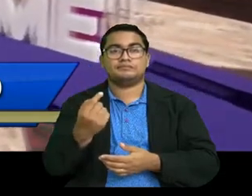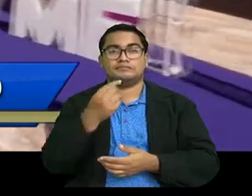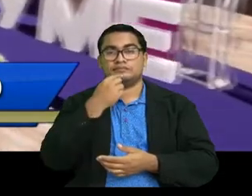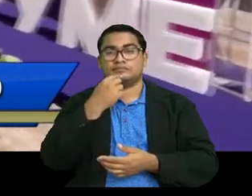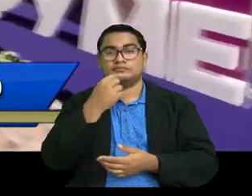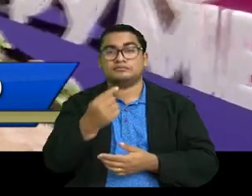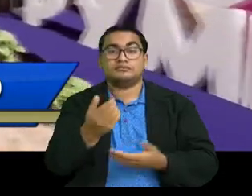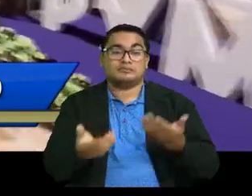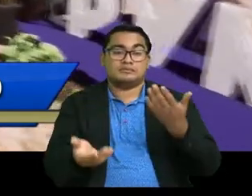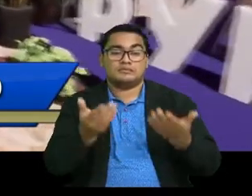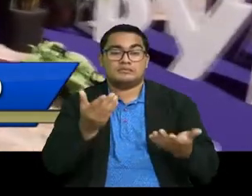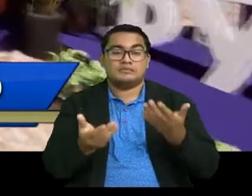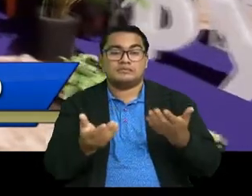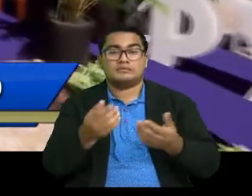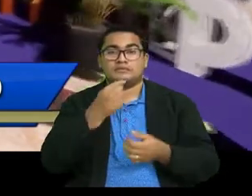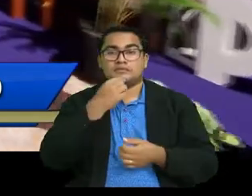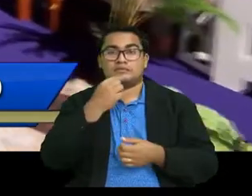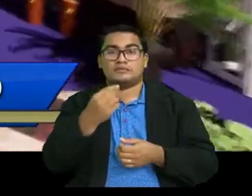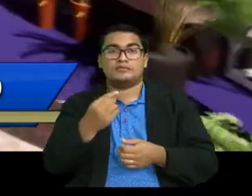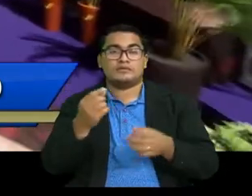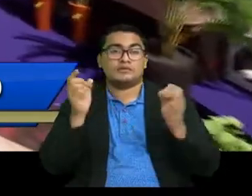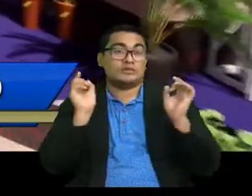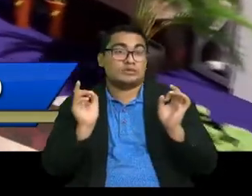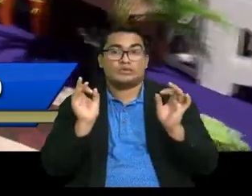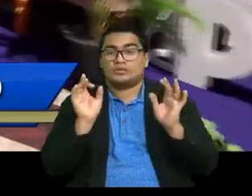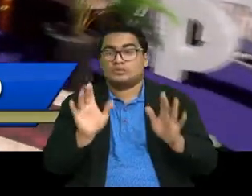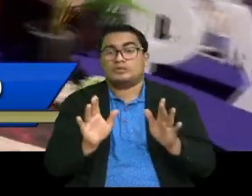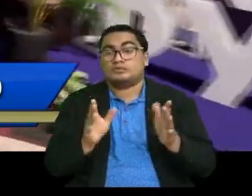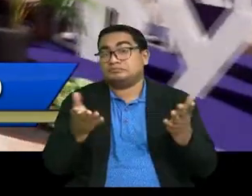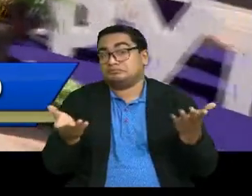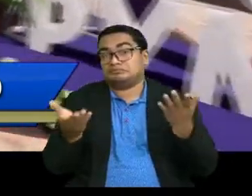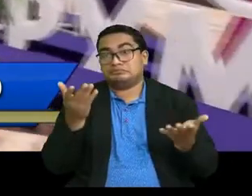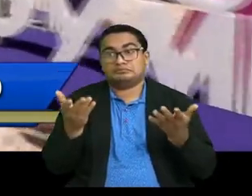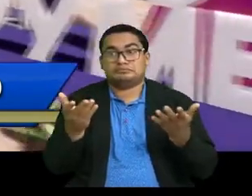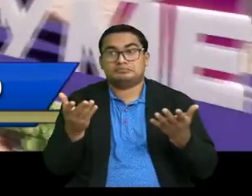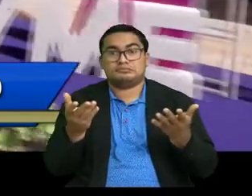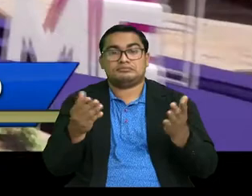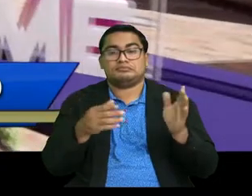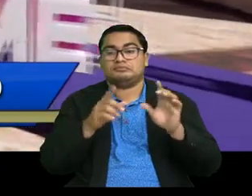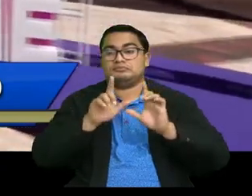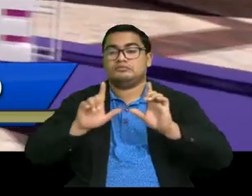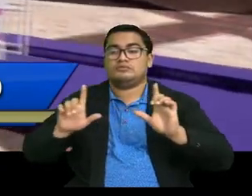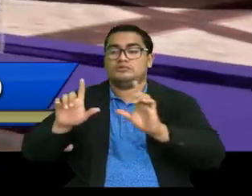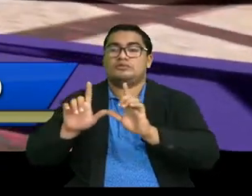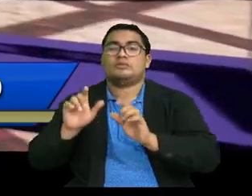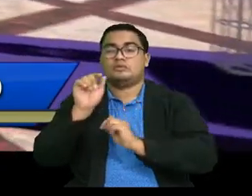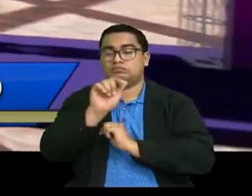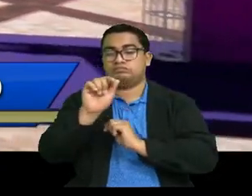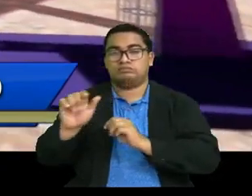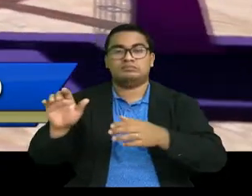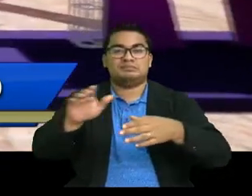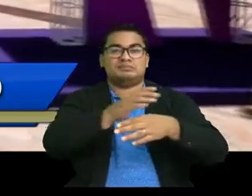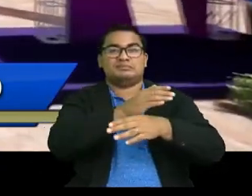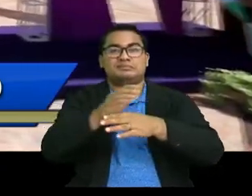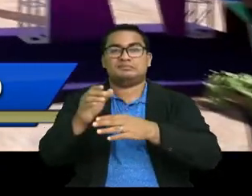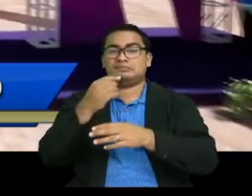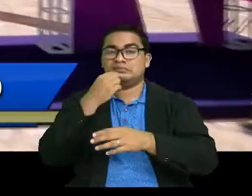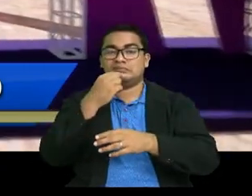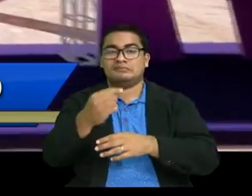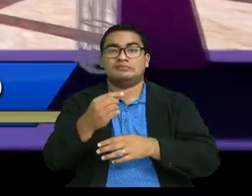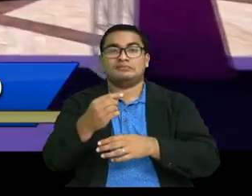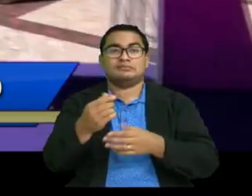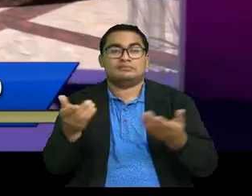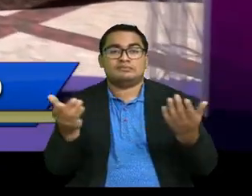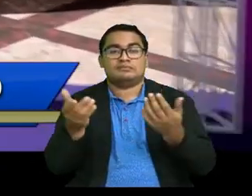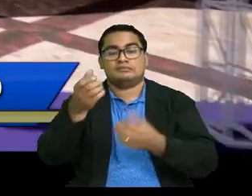algún tipo de una suerte de certamen, una suerte de espacio para que hayan rubros específicos a priorizar, o se va a trabajar